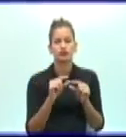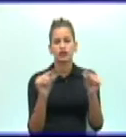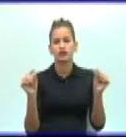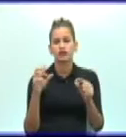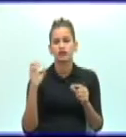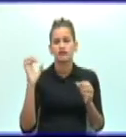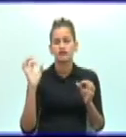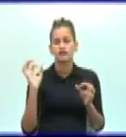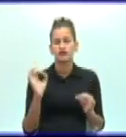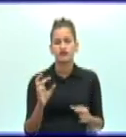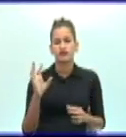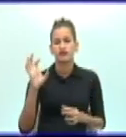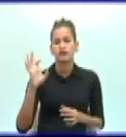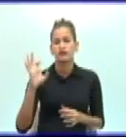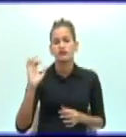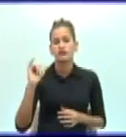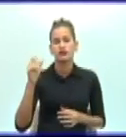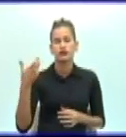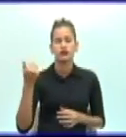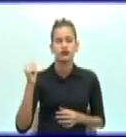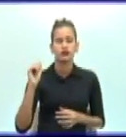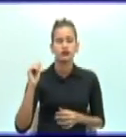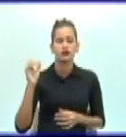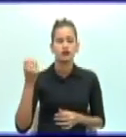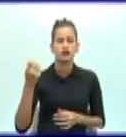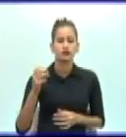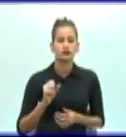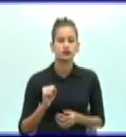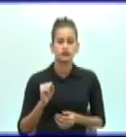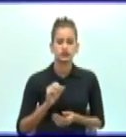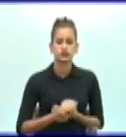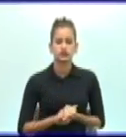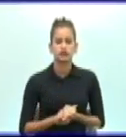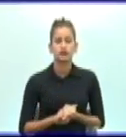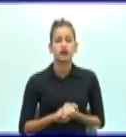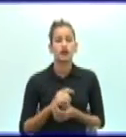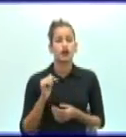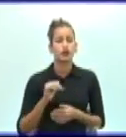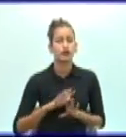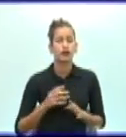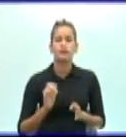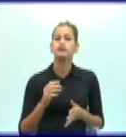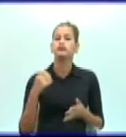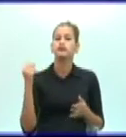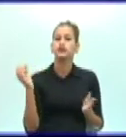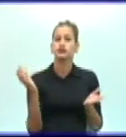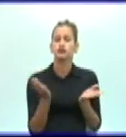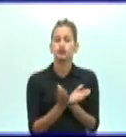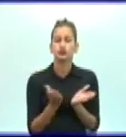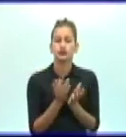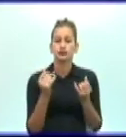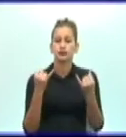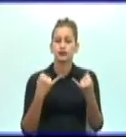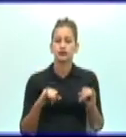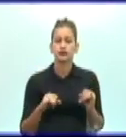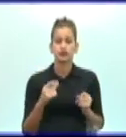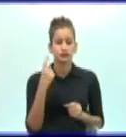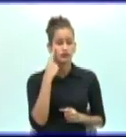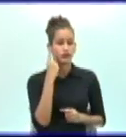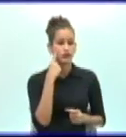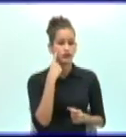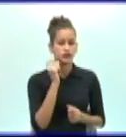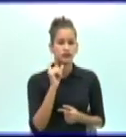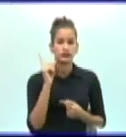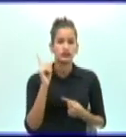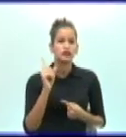y así estamos en condiciones entonces de ir al trabajo independiente. Fíjense que en